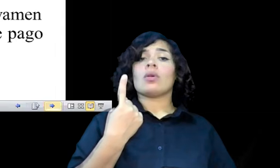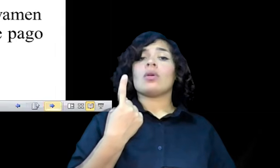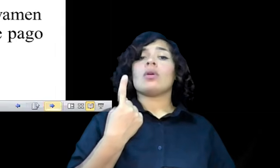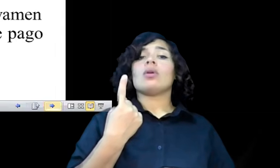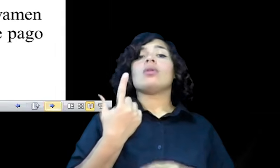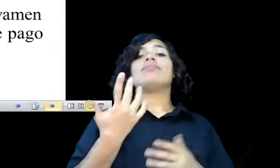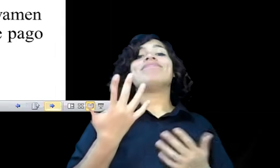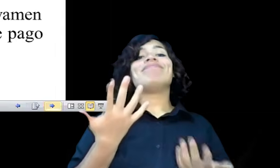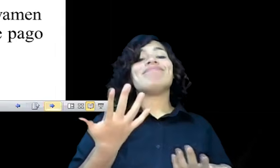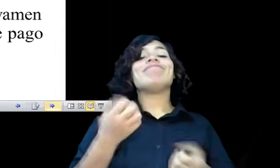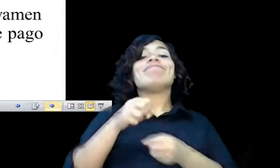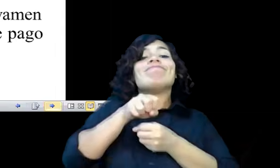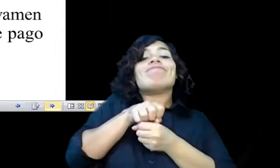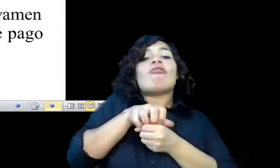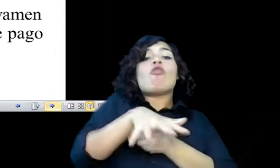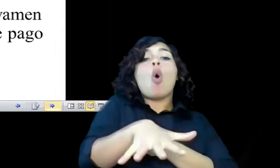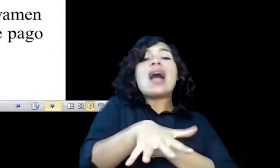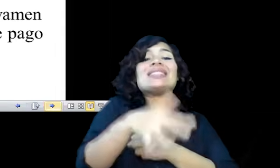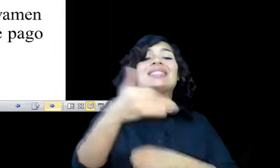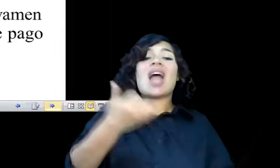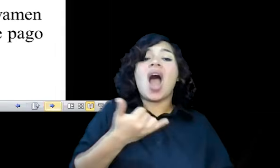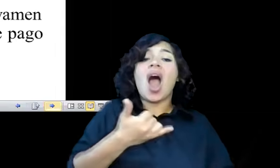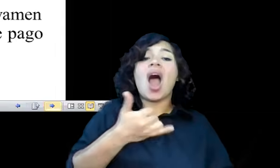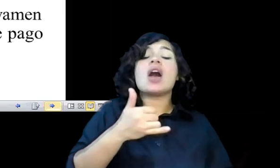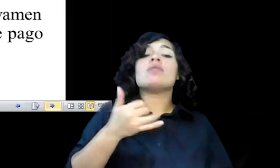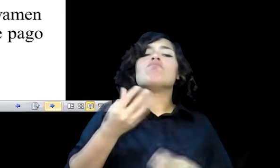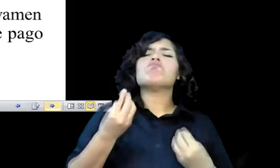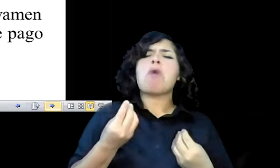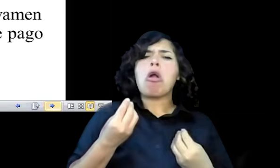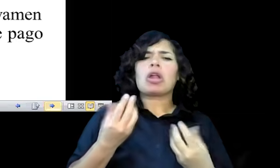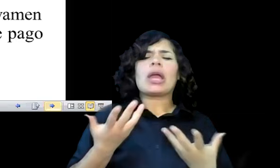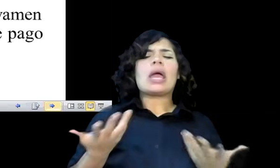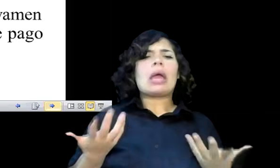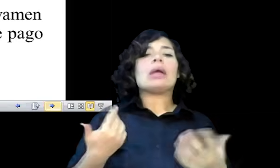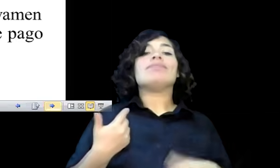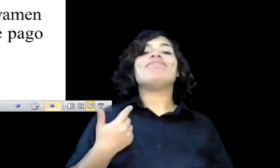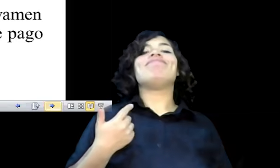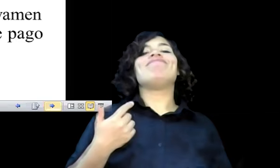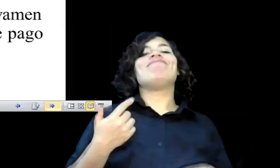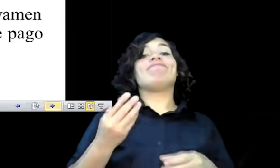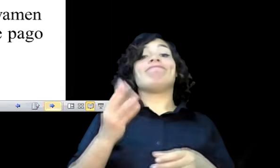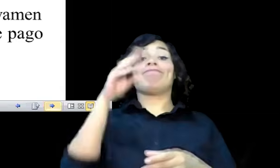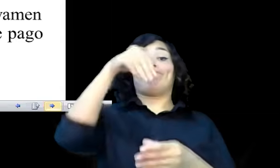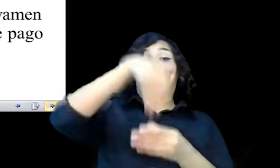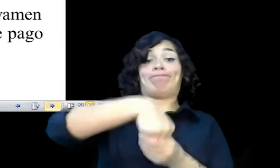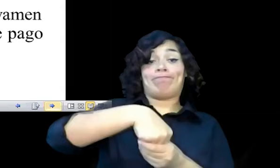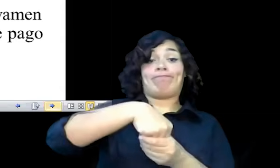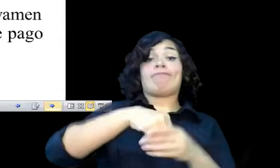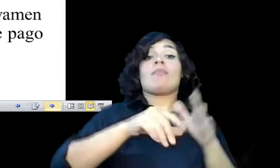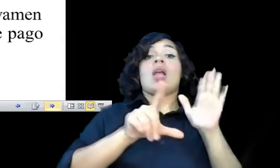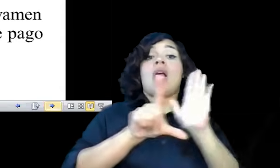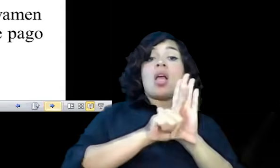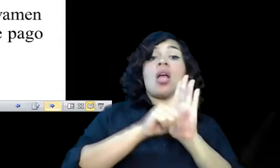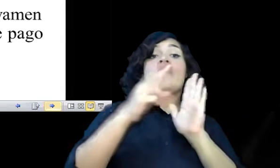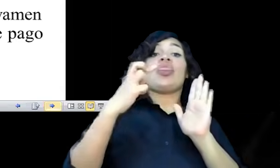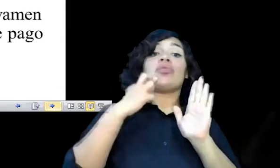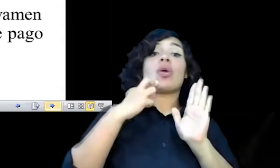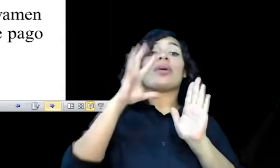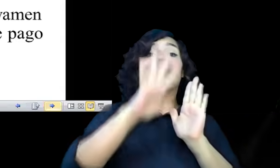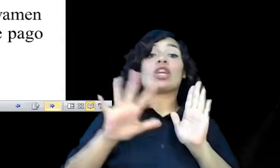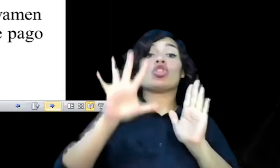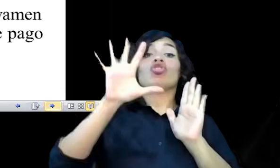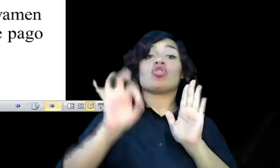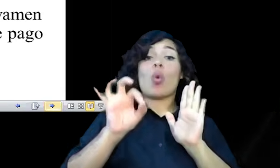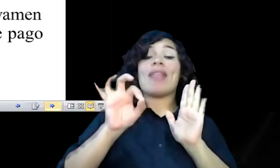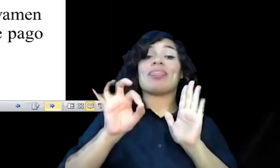se aplica, ¿sí? Se le aplica de que también les cabe, porque si bien no están incluidas en la ley